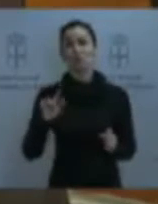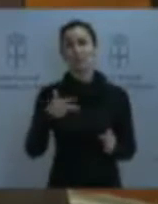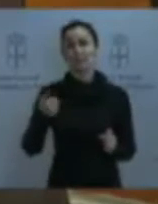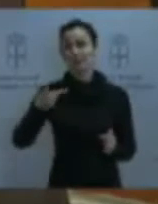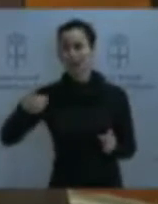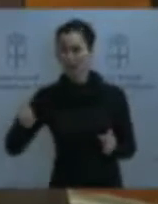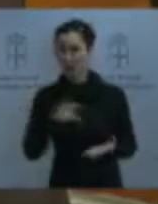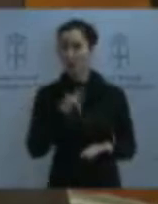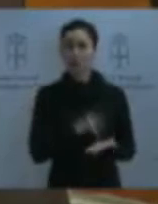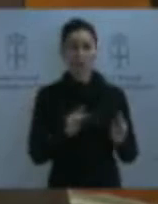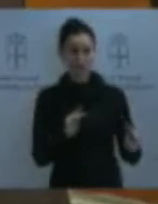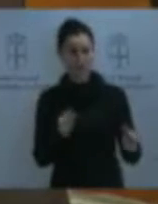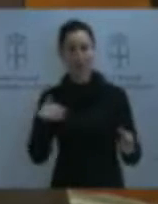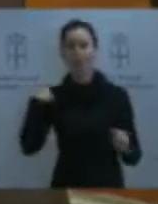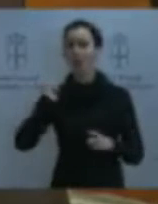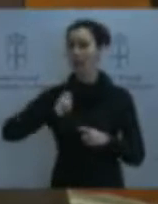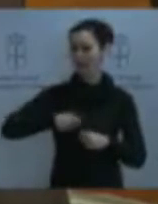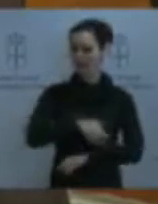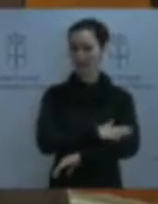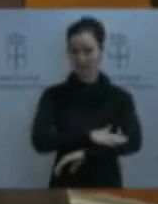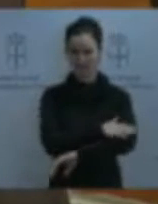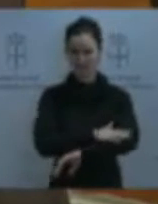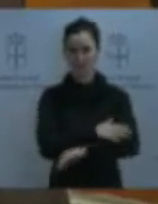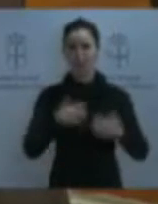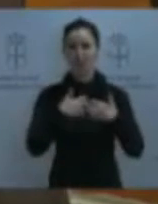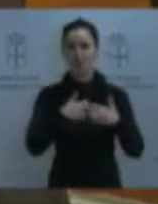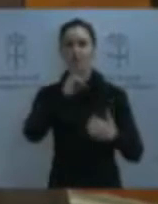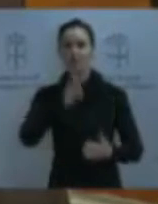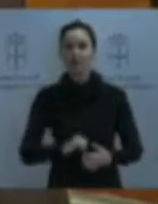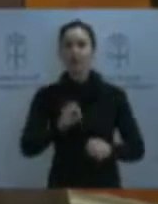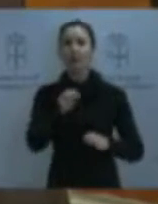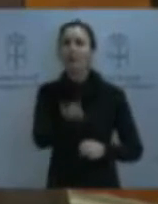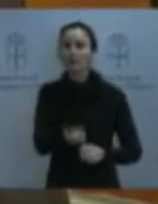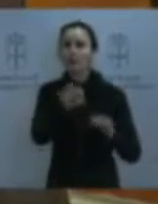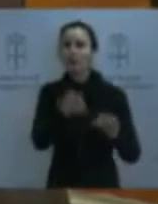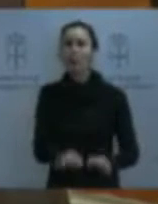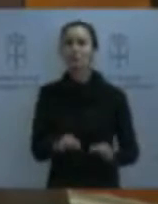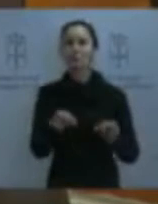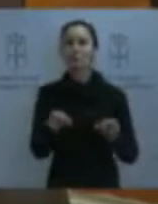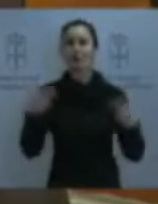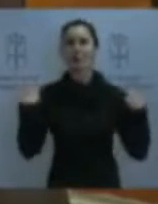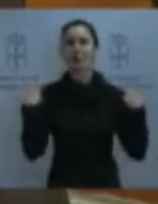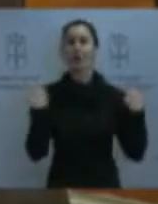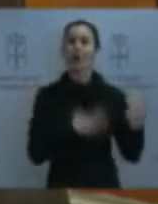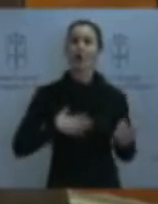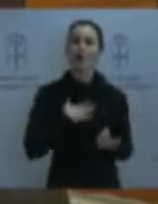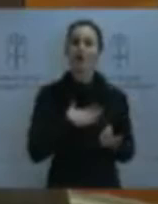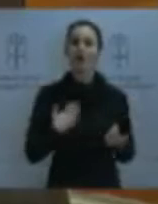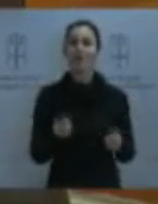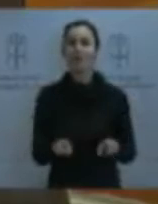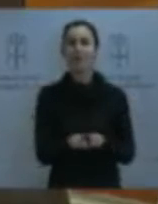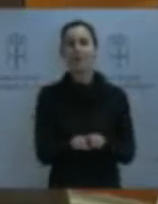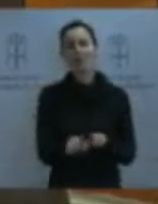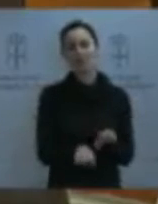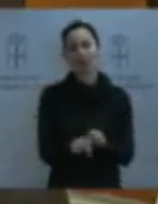Economía y Hacienda optaba ya hace tiempo por un modo de vida cómodo, el de lobista, el de quien atraviesa puertas giratorias para sentarse en consejos